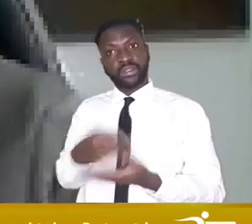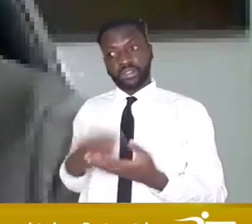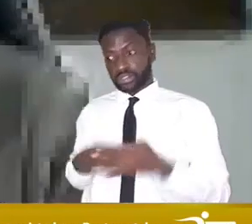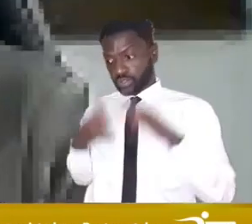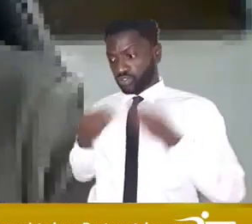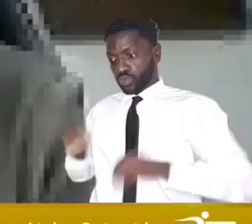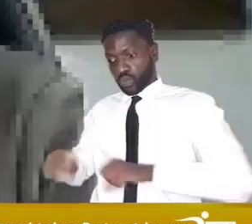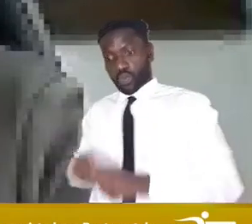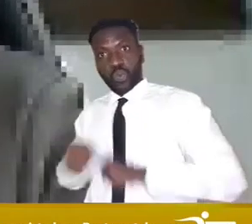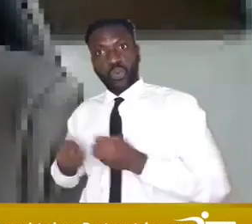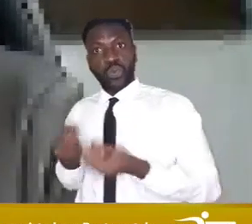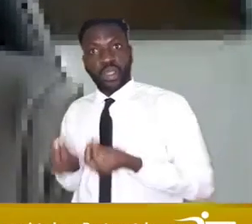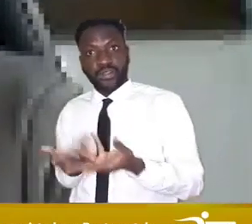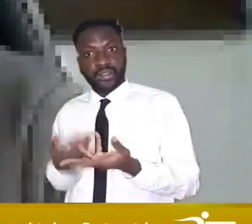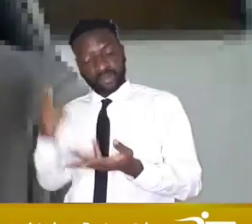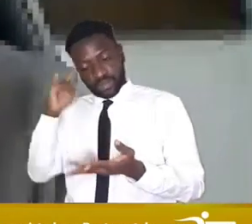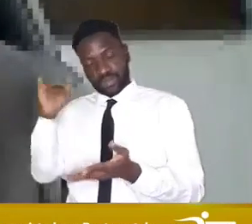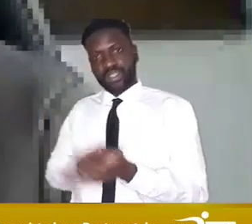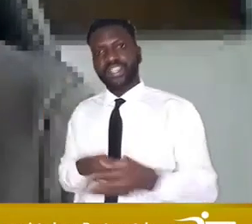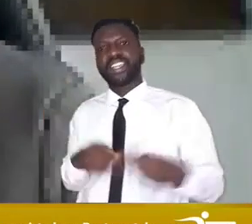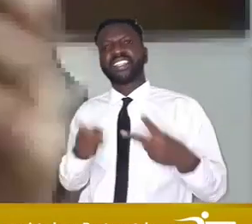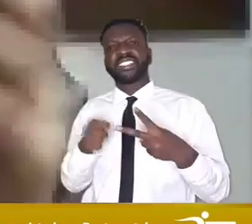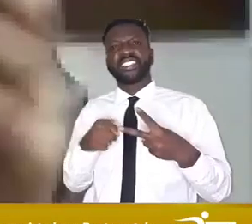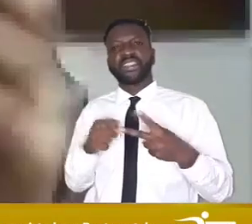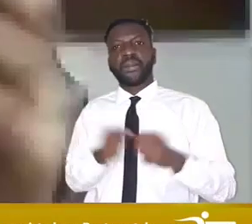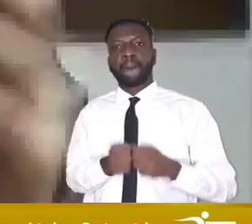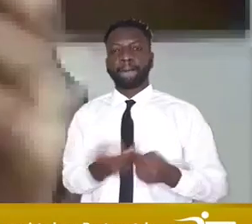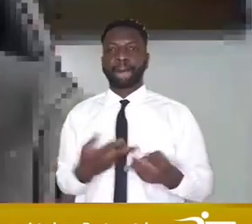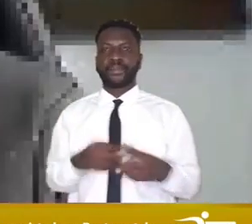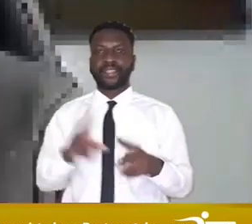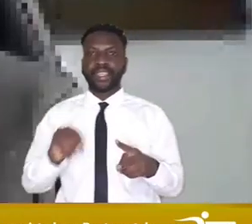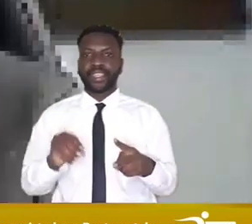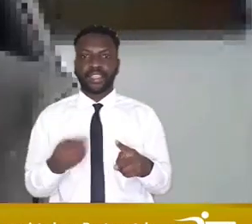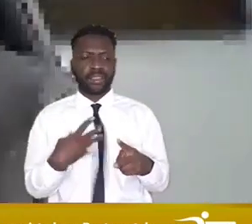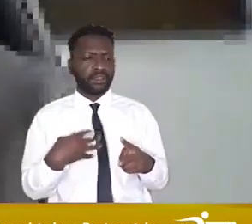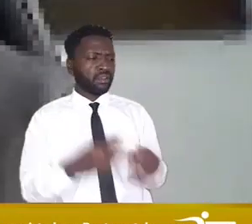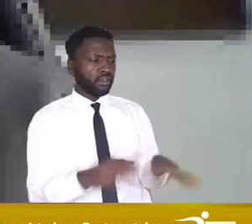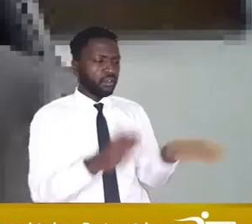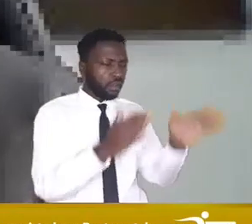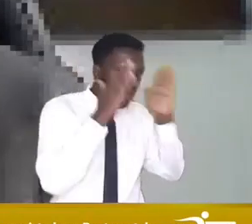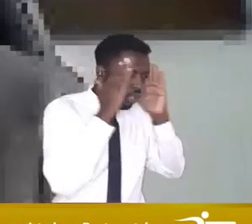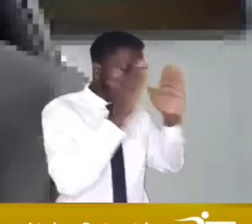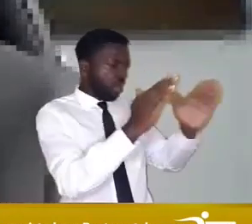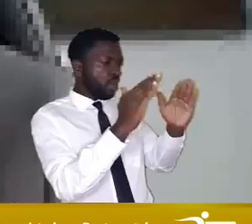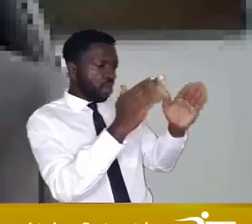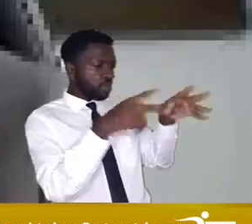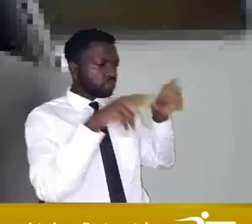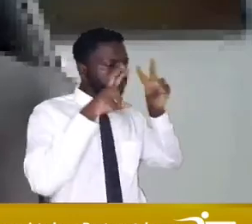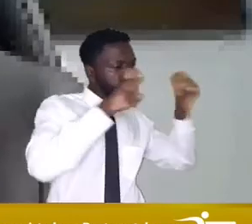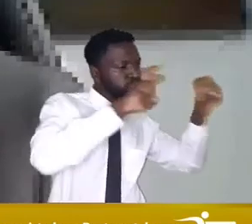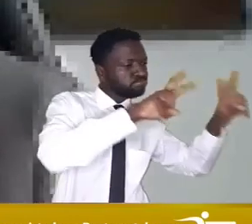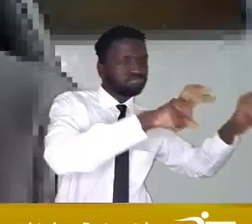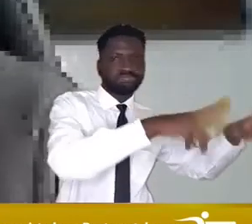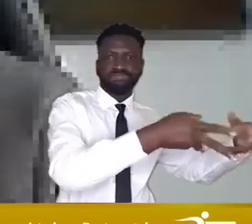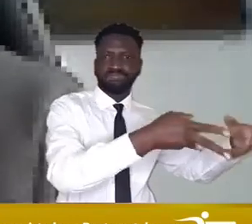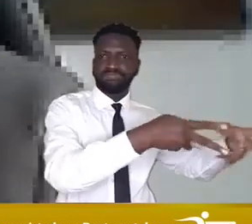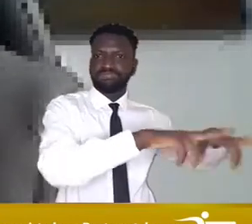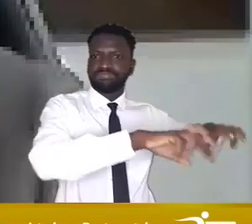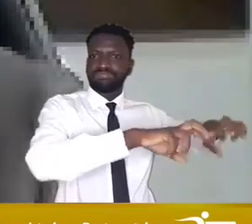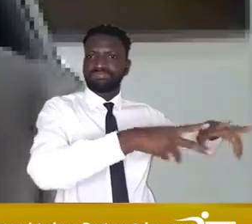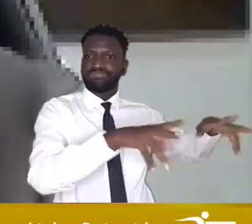dice la segunda cosa, que no presten atención a fábulas y genealogías